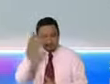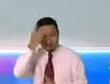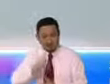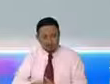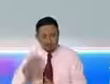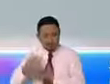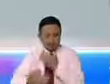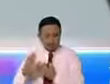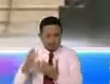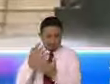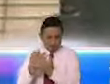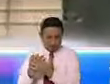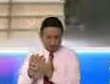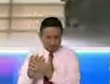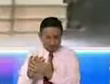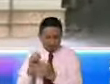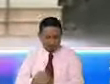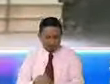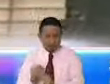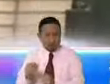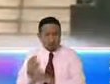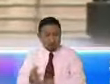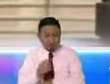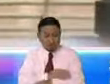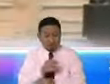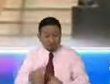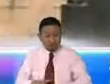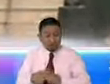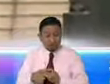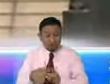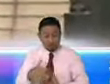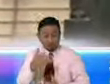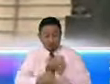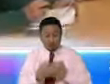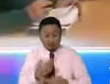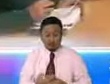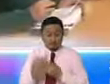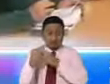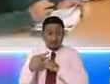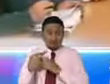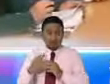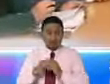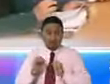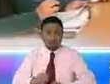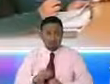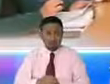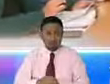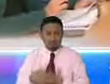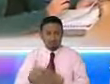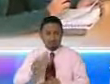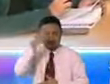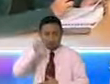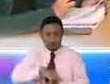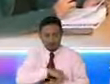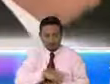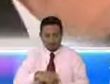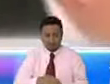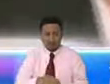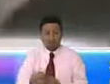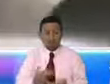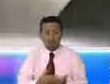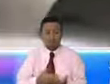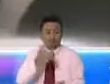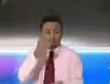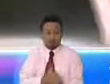del vicepresidente, pero minutos antes de instalarla, el juez que lleva la causa emitió una resolución en la que dejaba suspendida